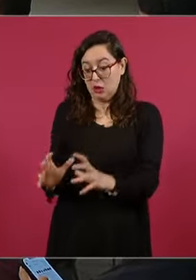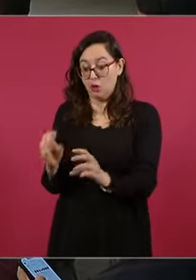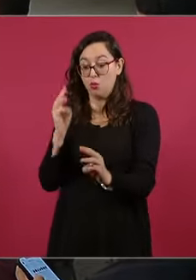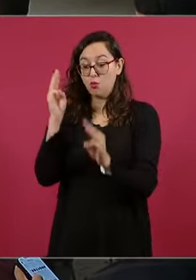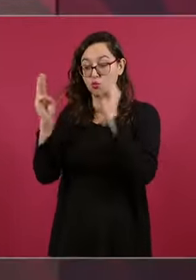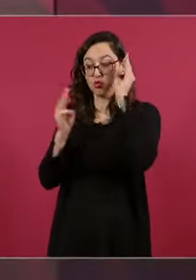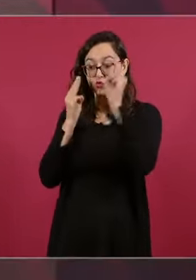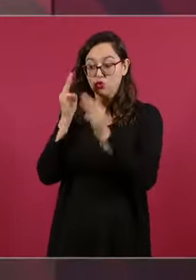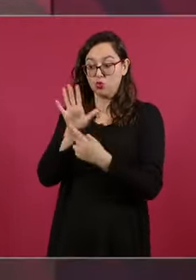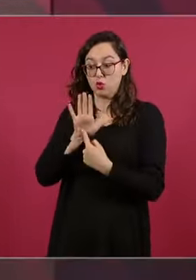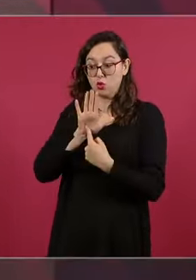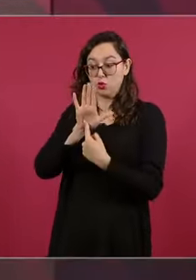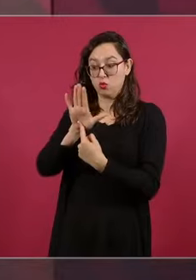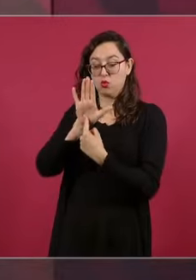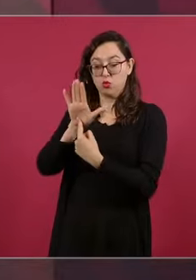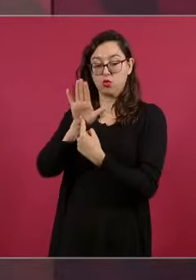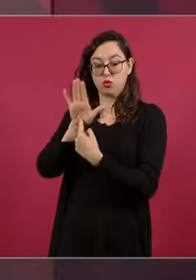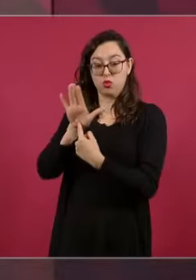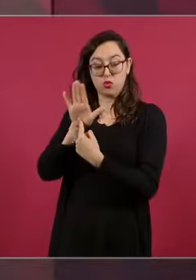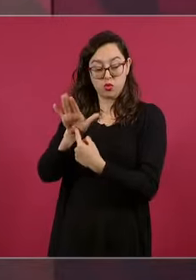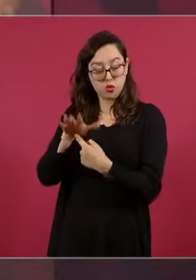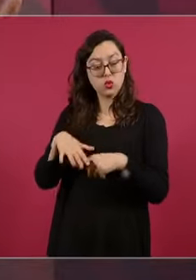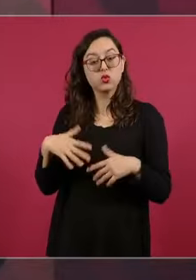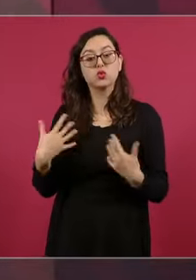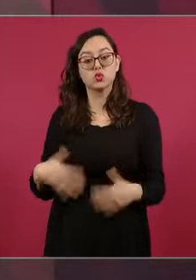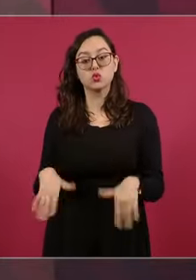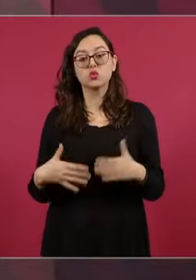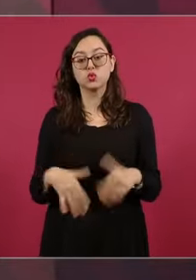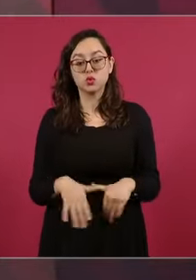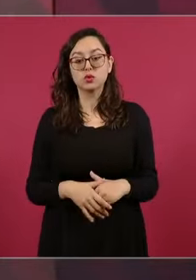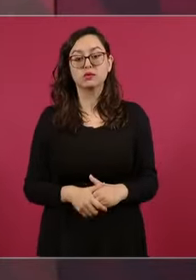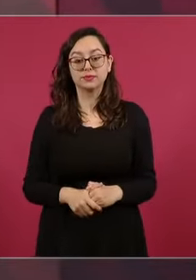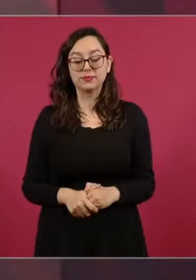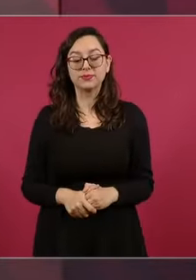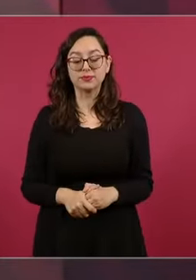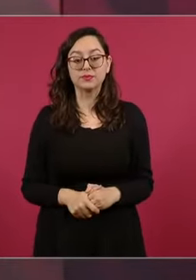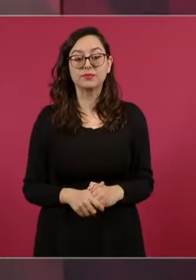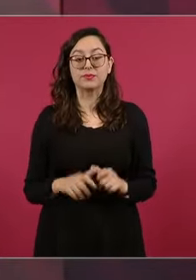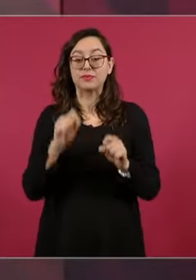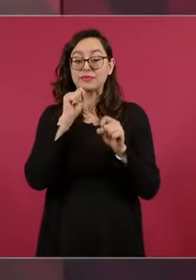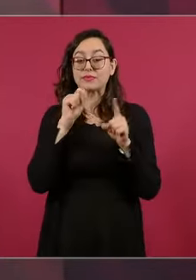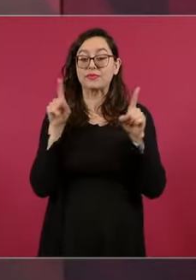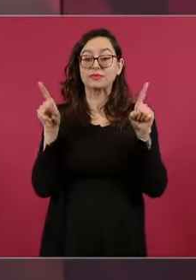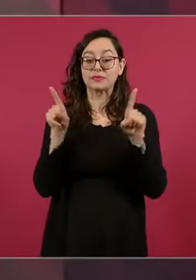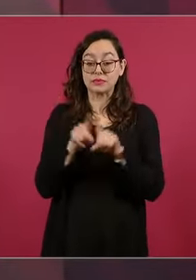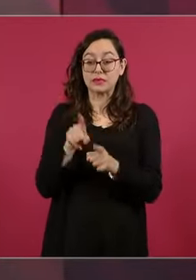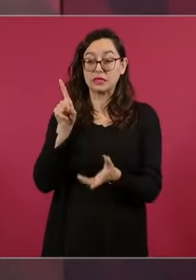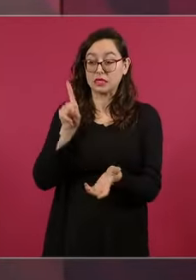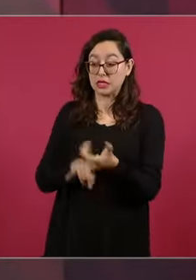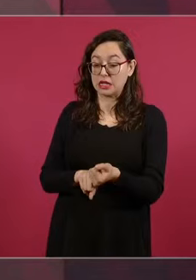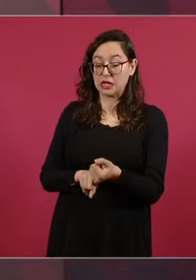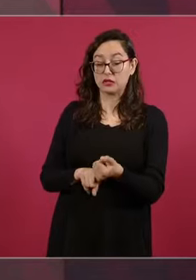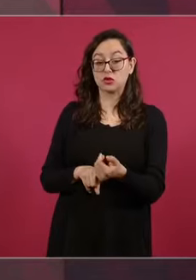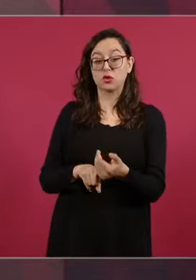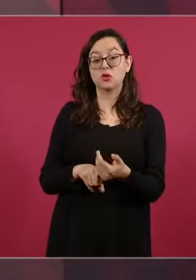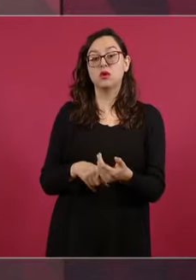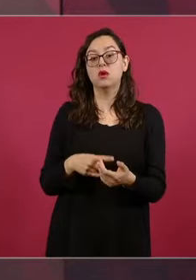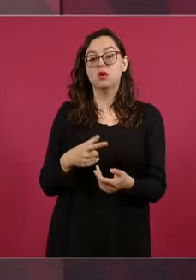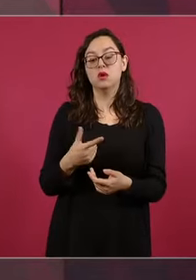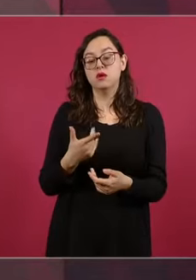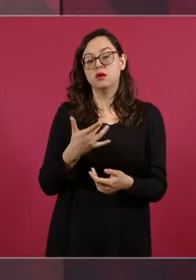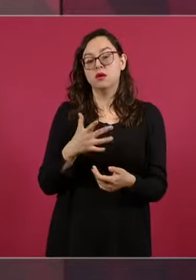se está exhibiendo. Ahí están, además, unos murales de Diego